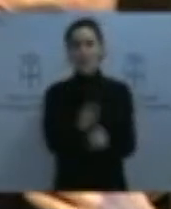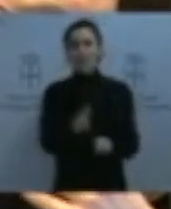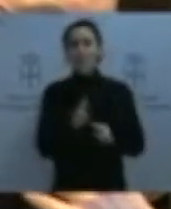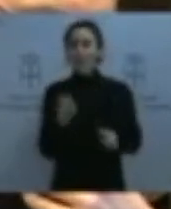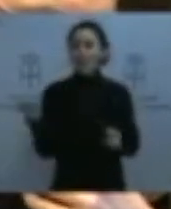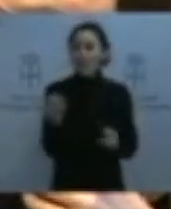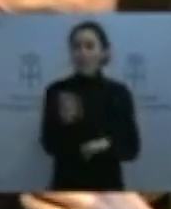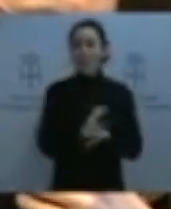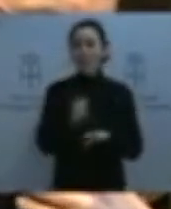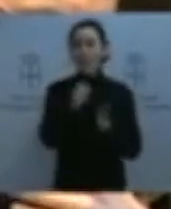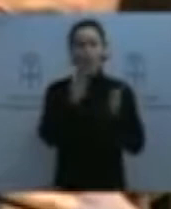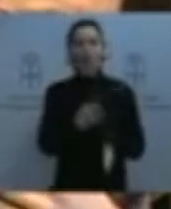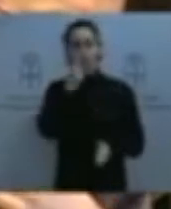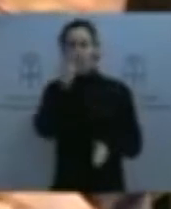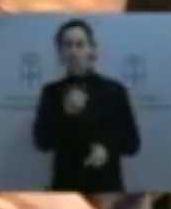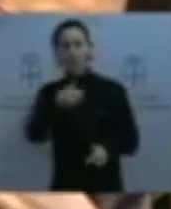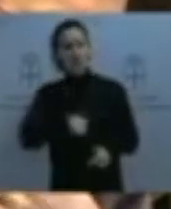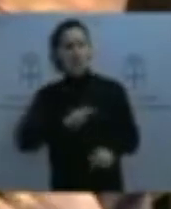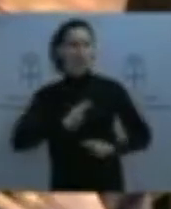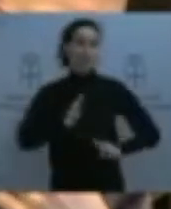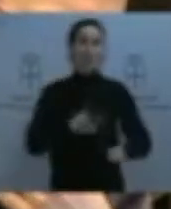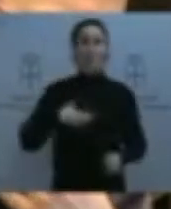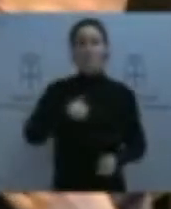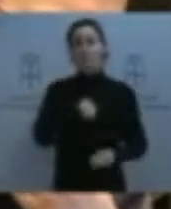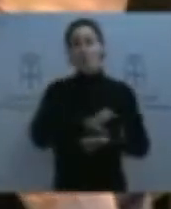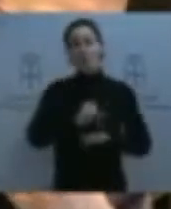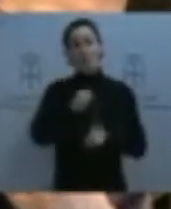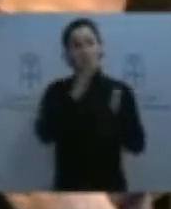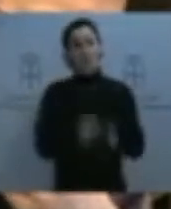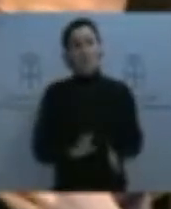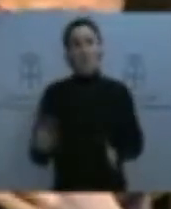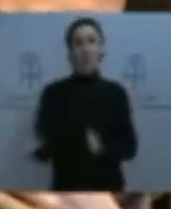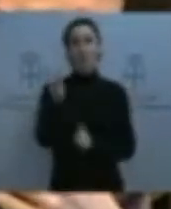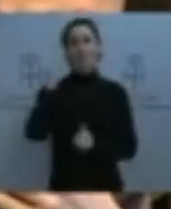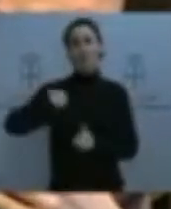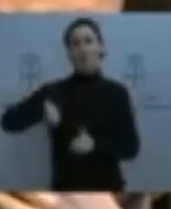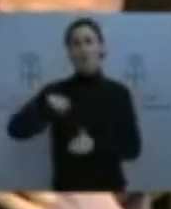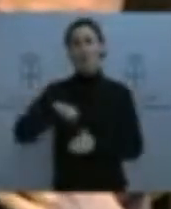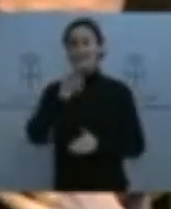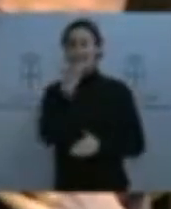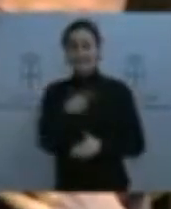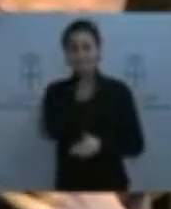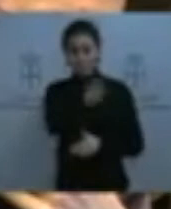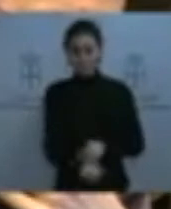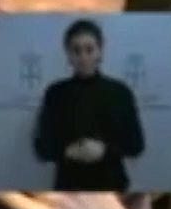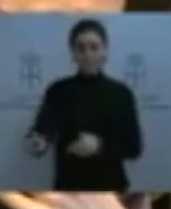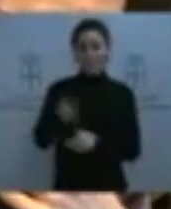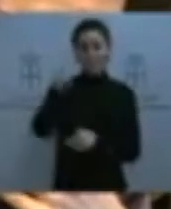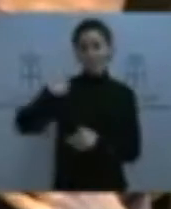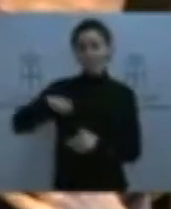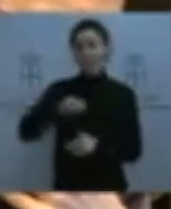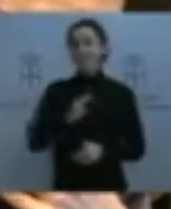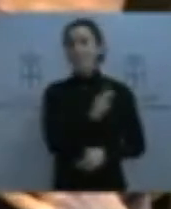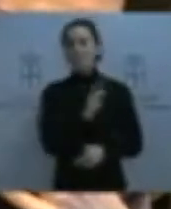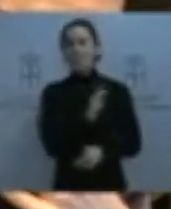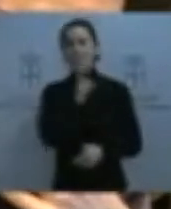No vale decir yo aquí contesto como consejero y no contesto como vicepresidente, porque si usted es vicepresidente del patronato de